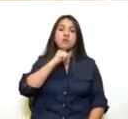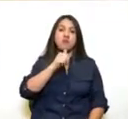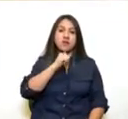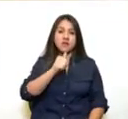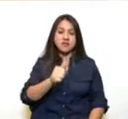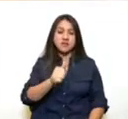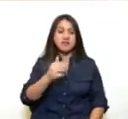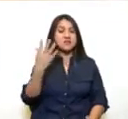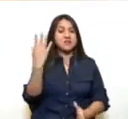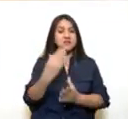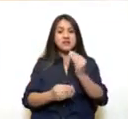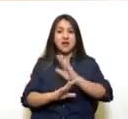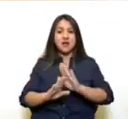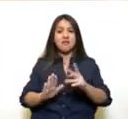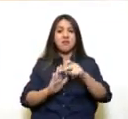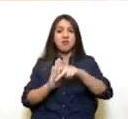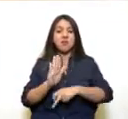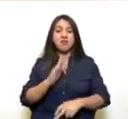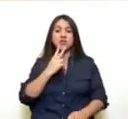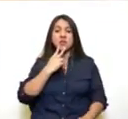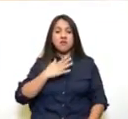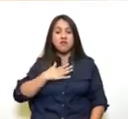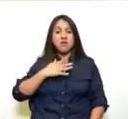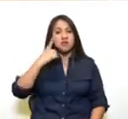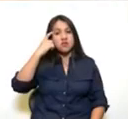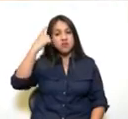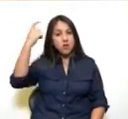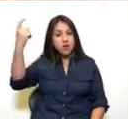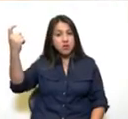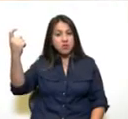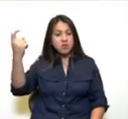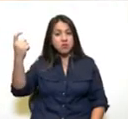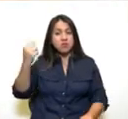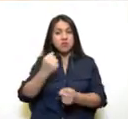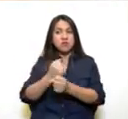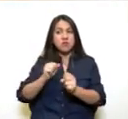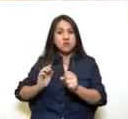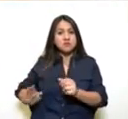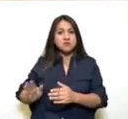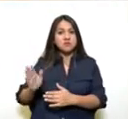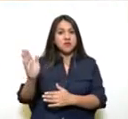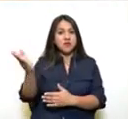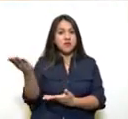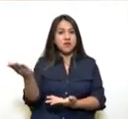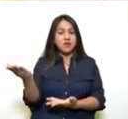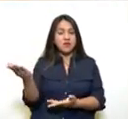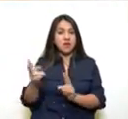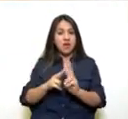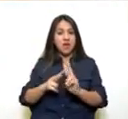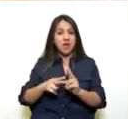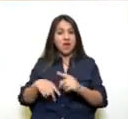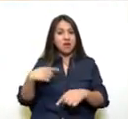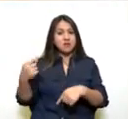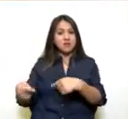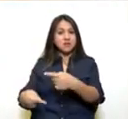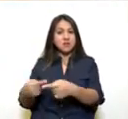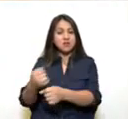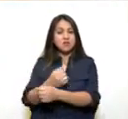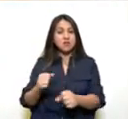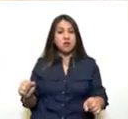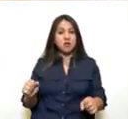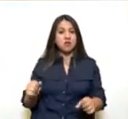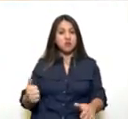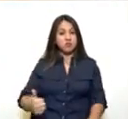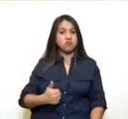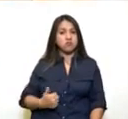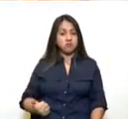se acaban sus proyectos de vida a sus sueños no los pueden seguir haciendo no lo pueden concretar